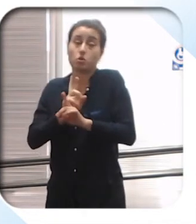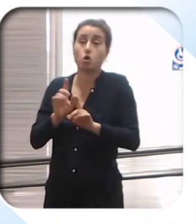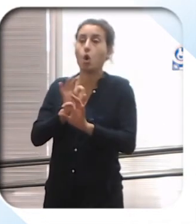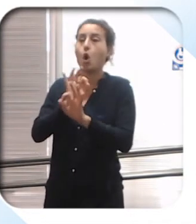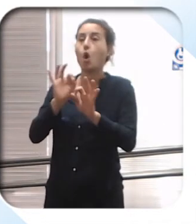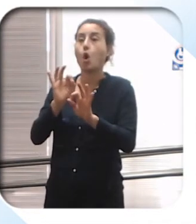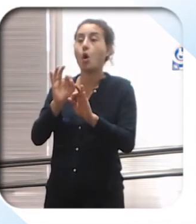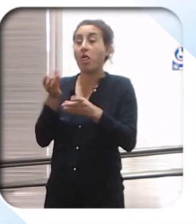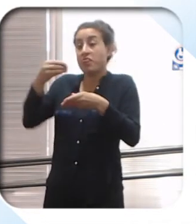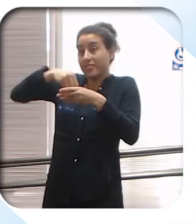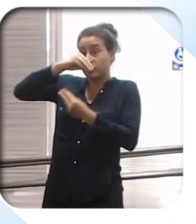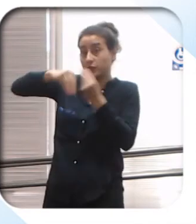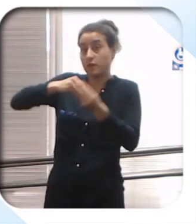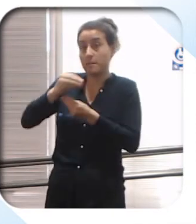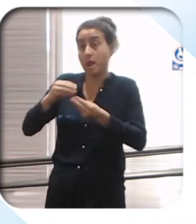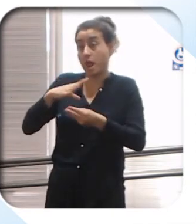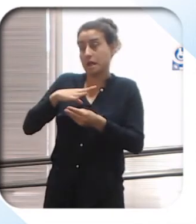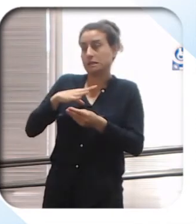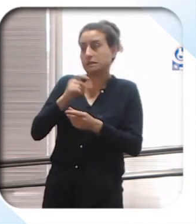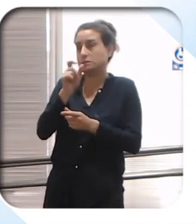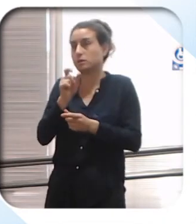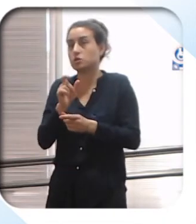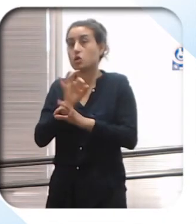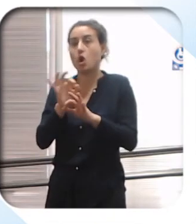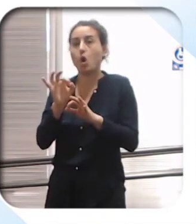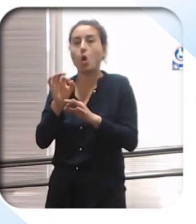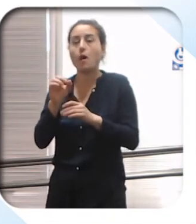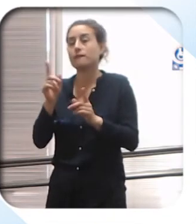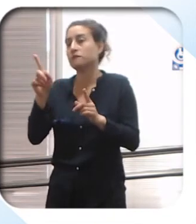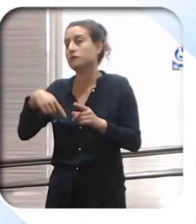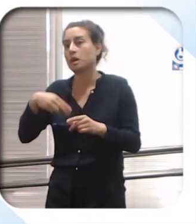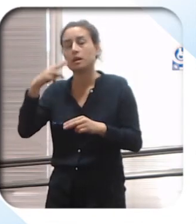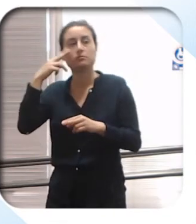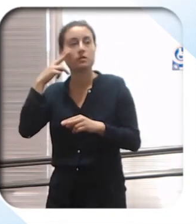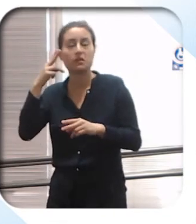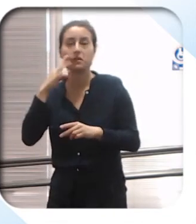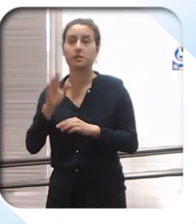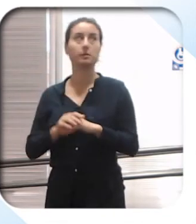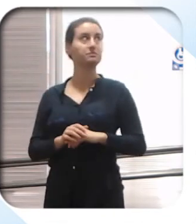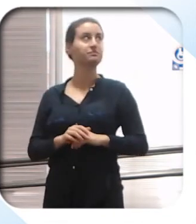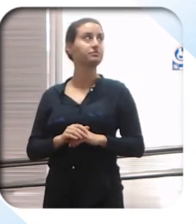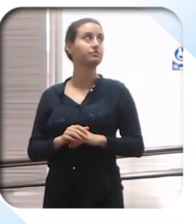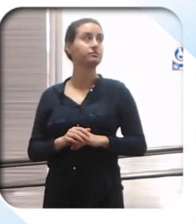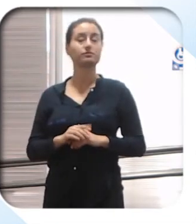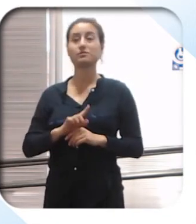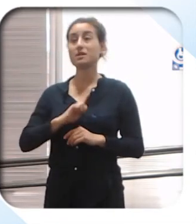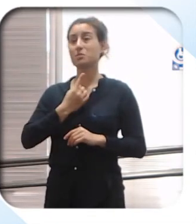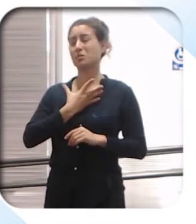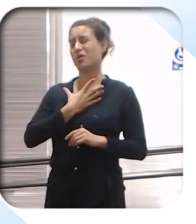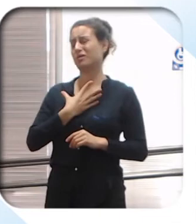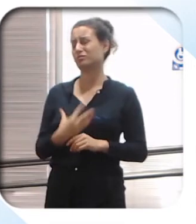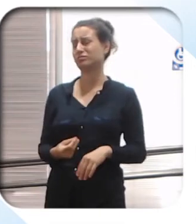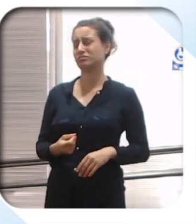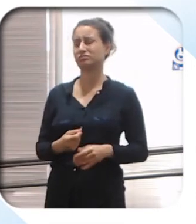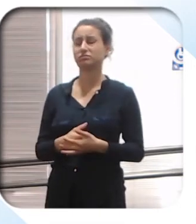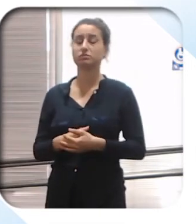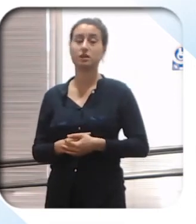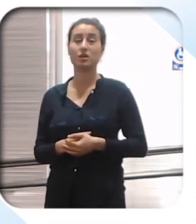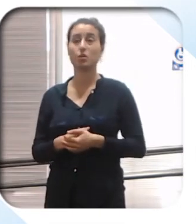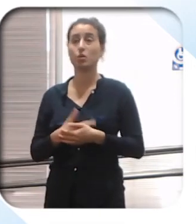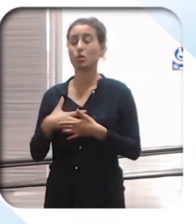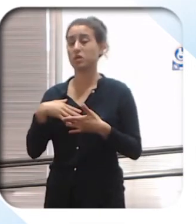que alguien dentro de la familia quede con una discapacidad. En primera instancia, la angustia. La angustia,